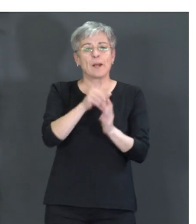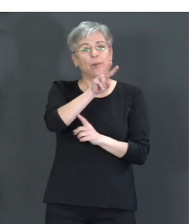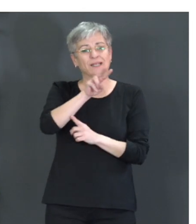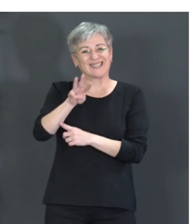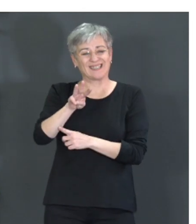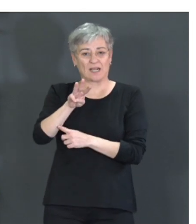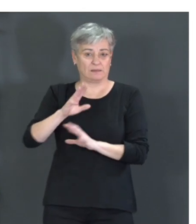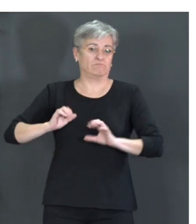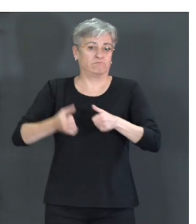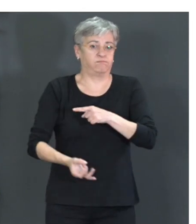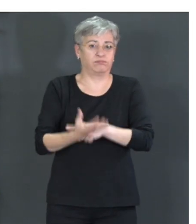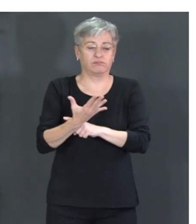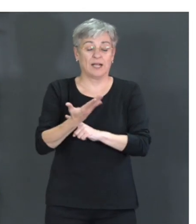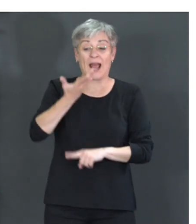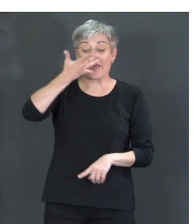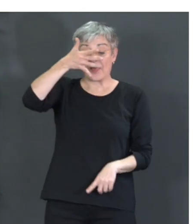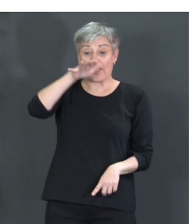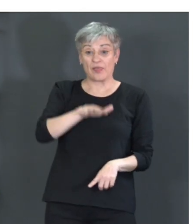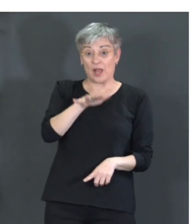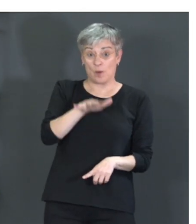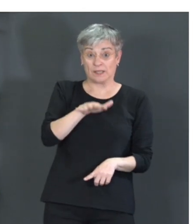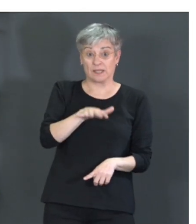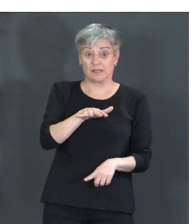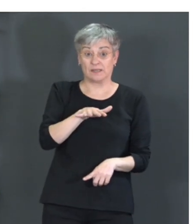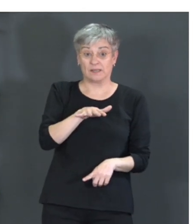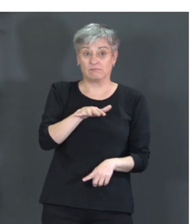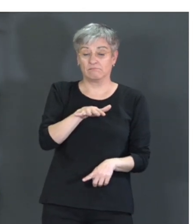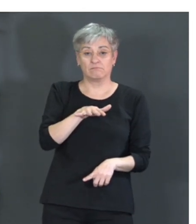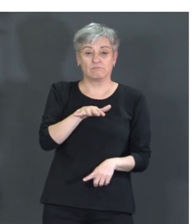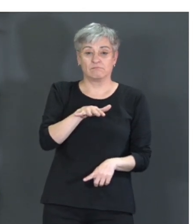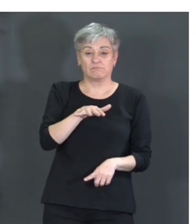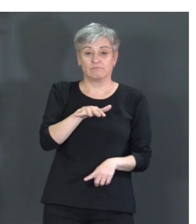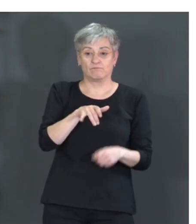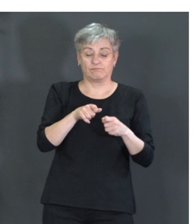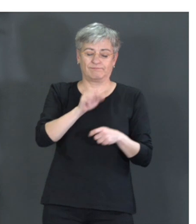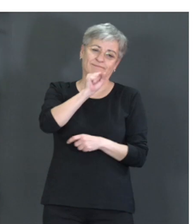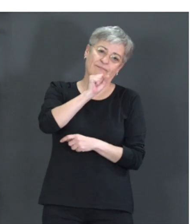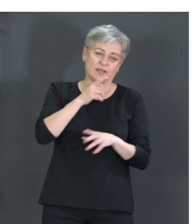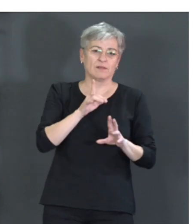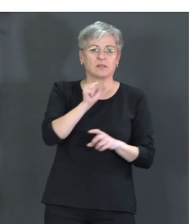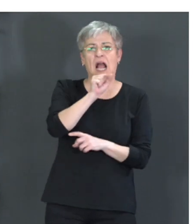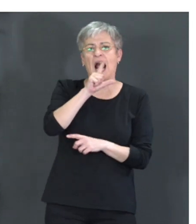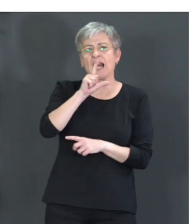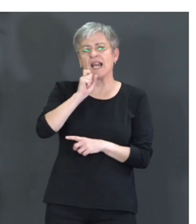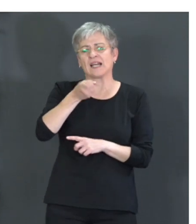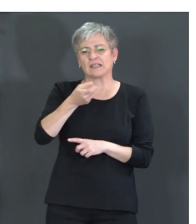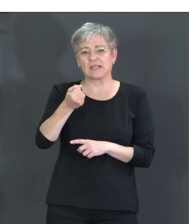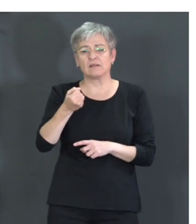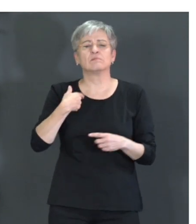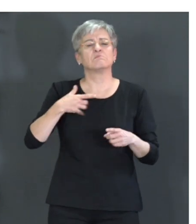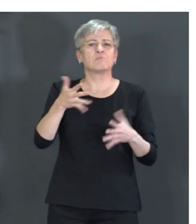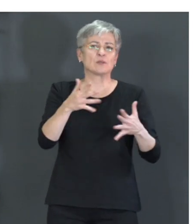entonces en 5 meses de 2023 la Alexa tuvo unos 7.000